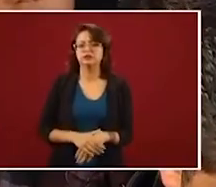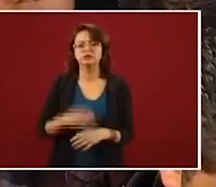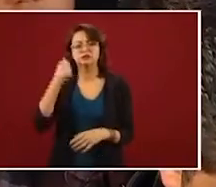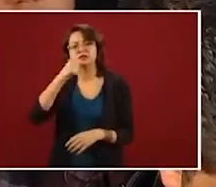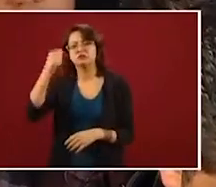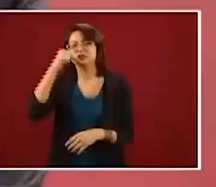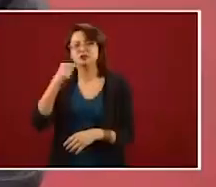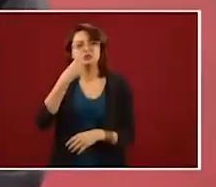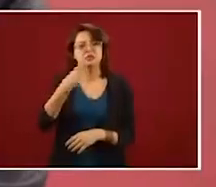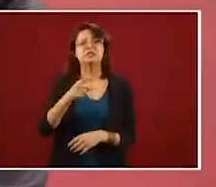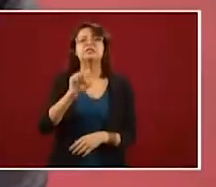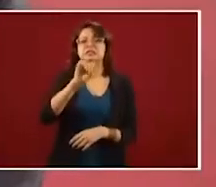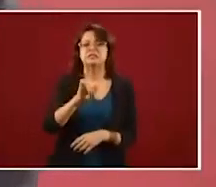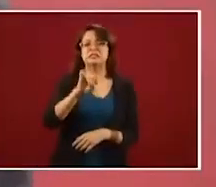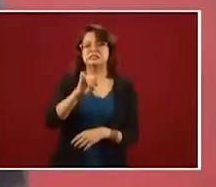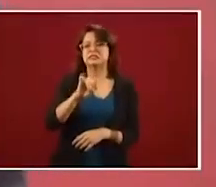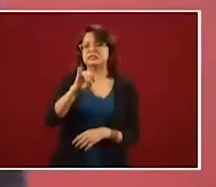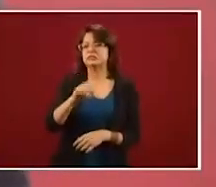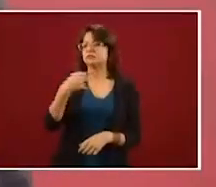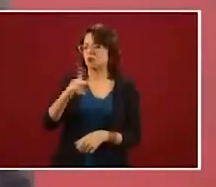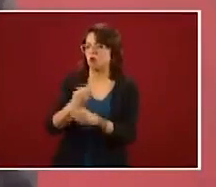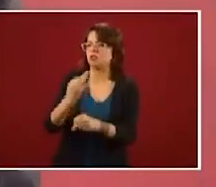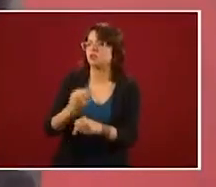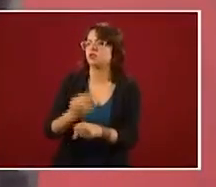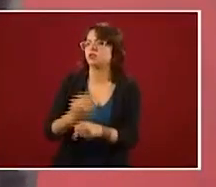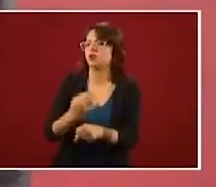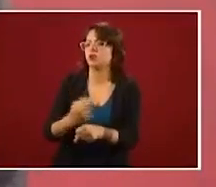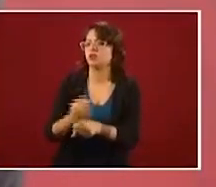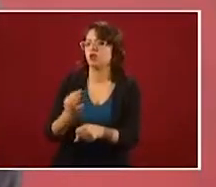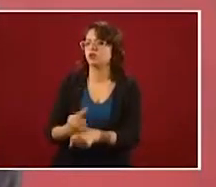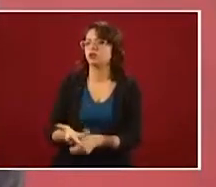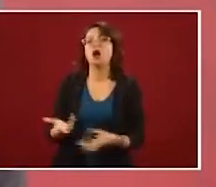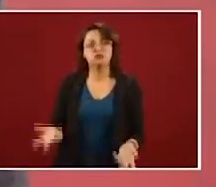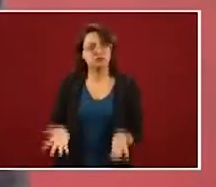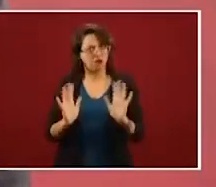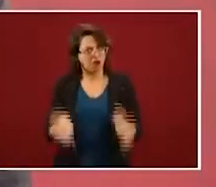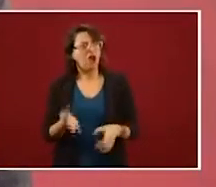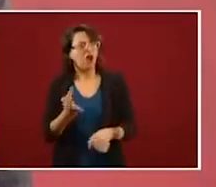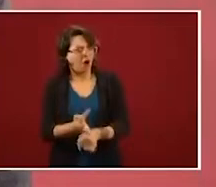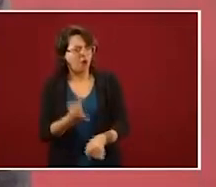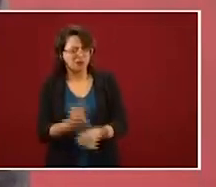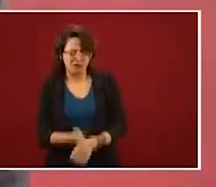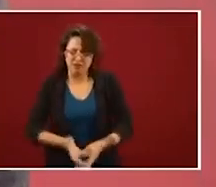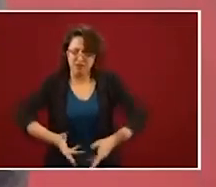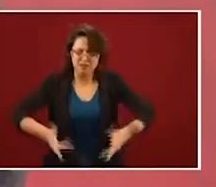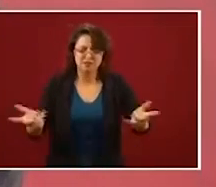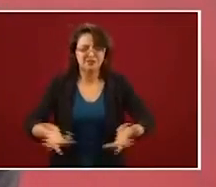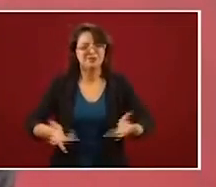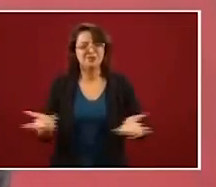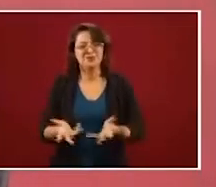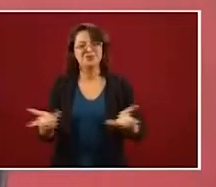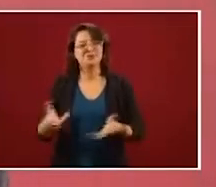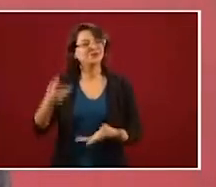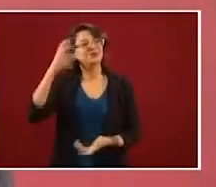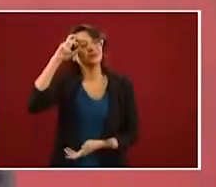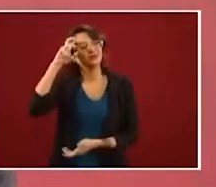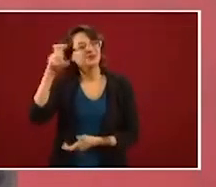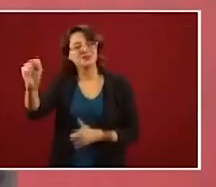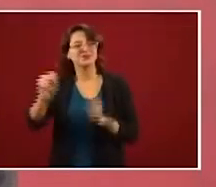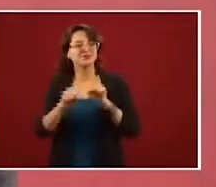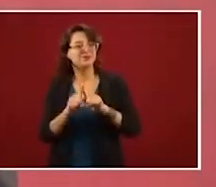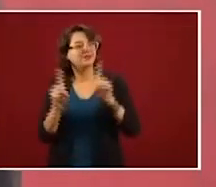eso, pero de inmediato, ¿qué se va a hacer? De inmediato es esto. Es que es una concepción